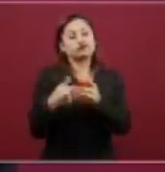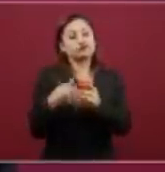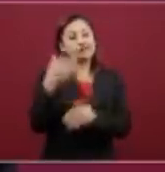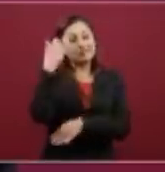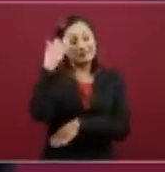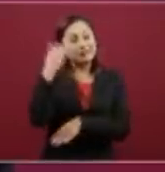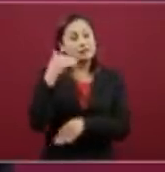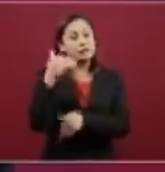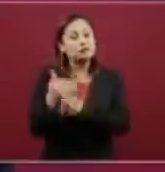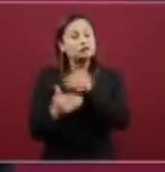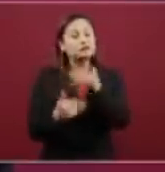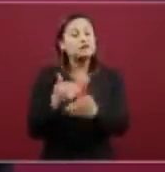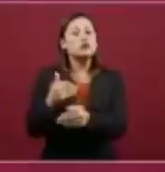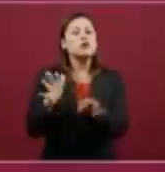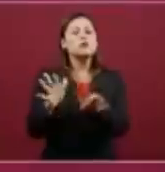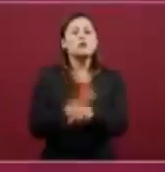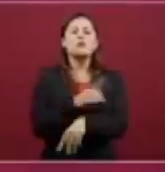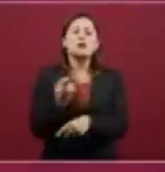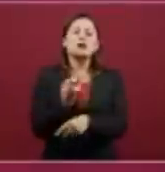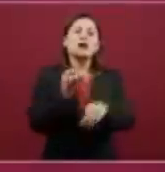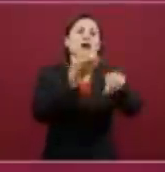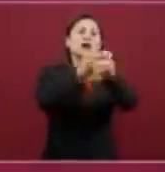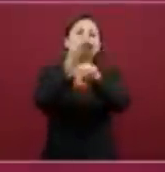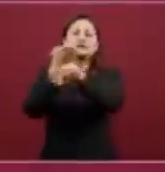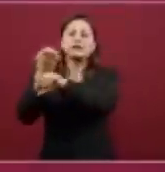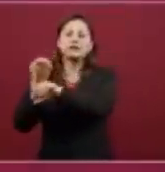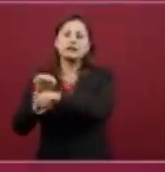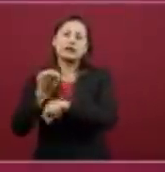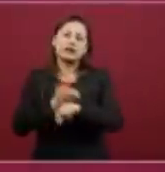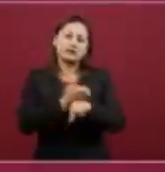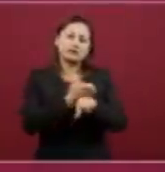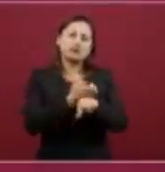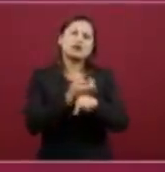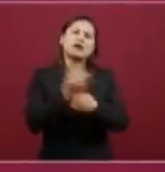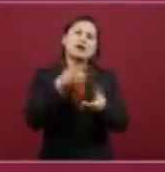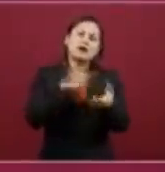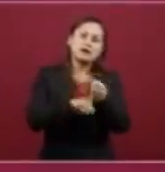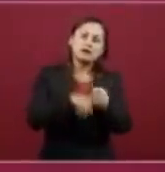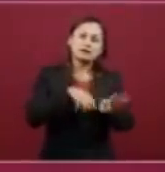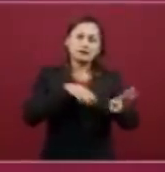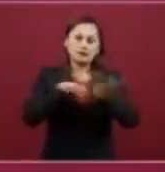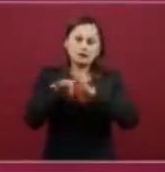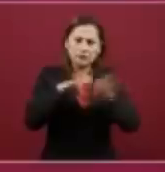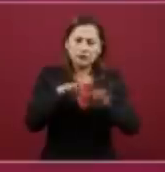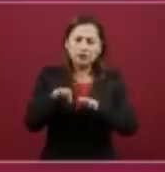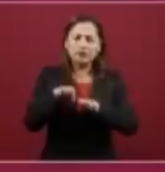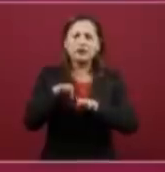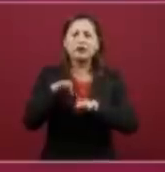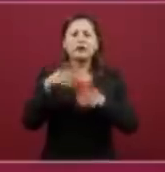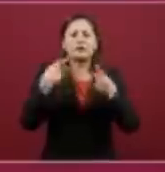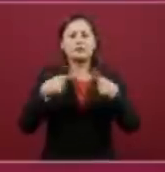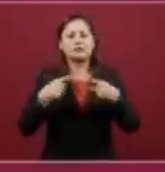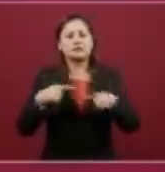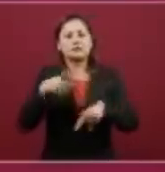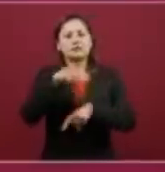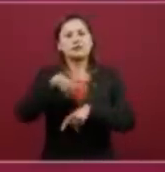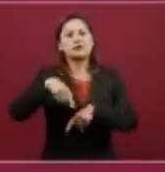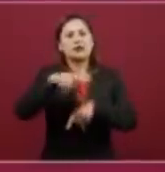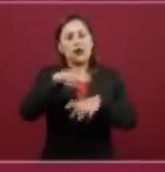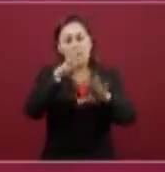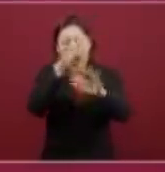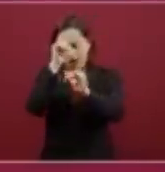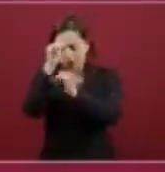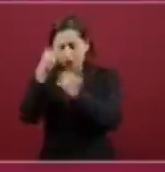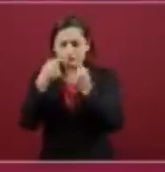gobiernos estatales, con los trabajadores, tenemos que basificar